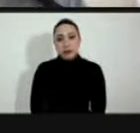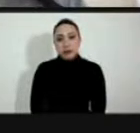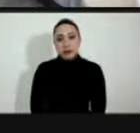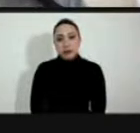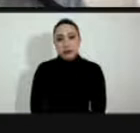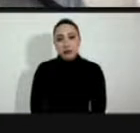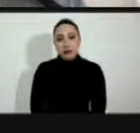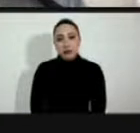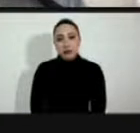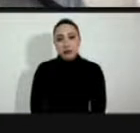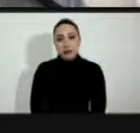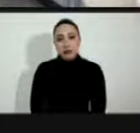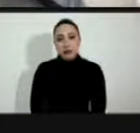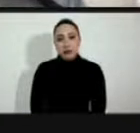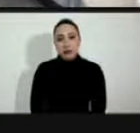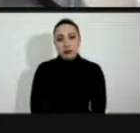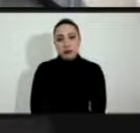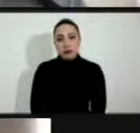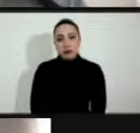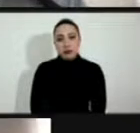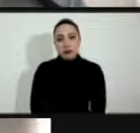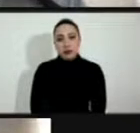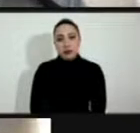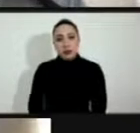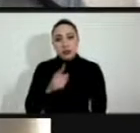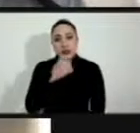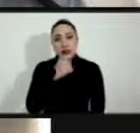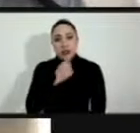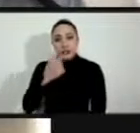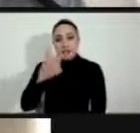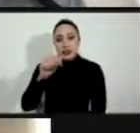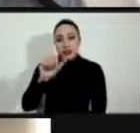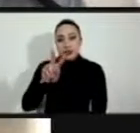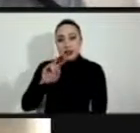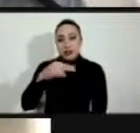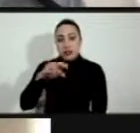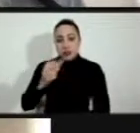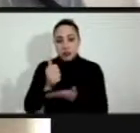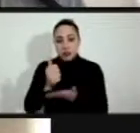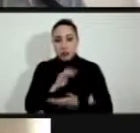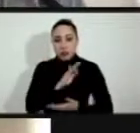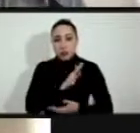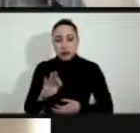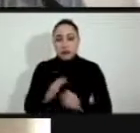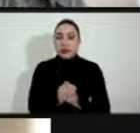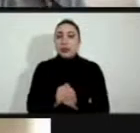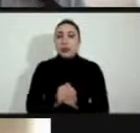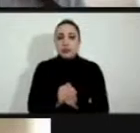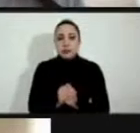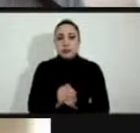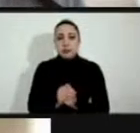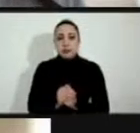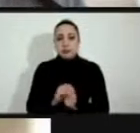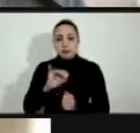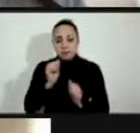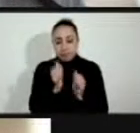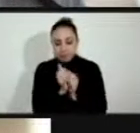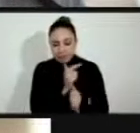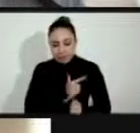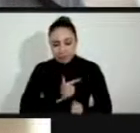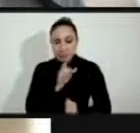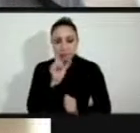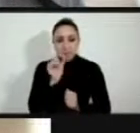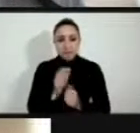Diputado Gaviño, ¿nos puede usted auxiliar? Con gusto, presidenta. En un momento le mandamos el... Ábrase